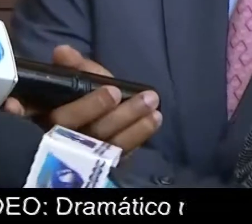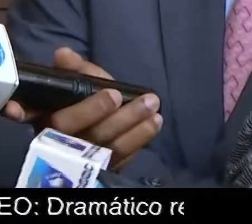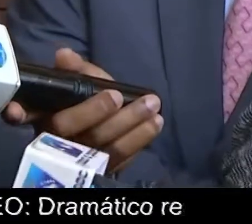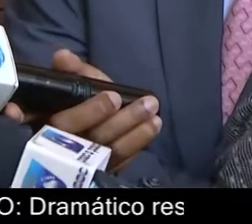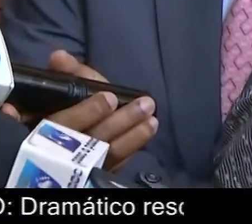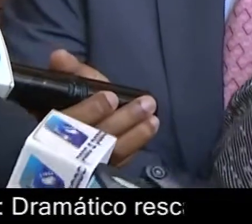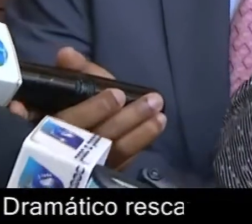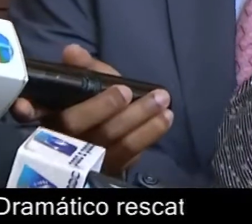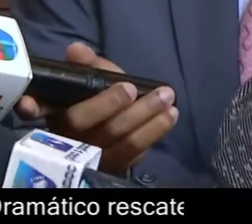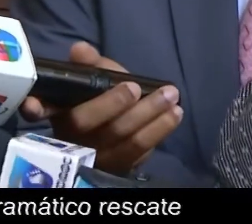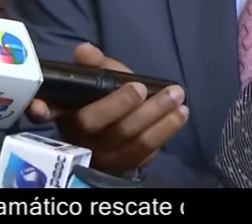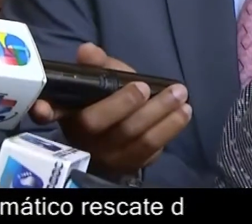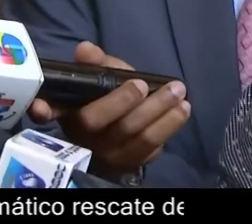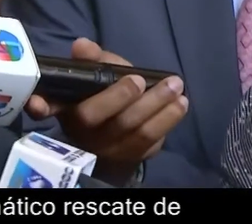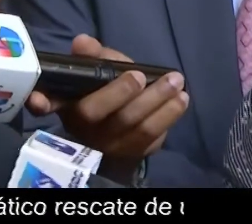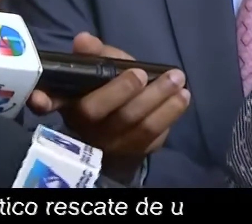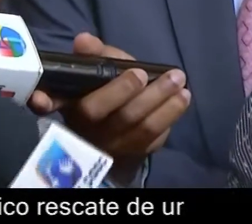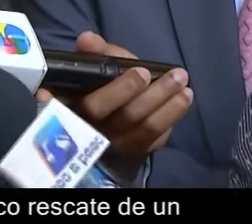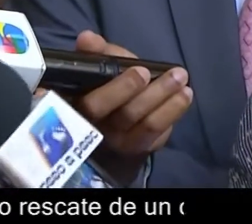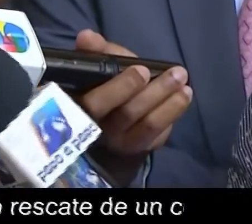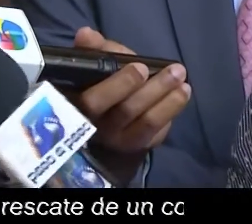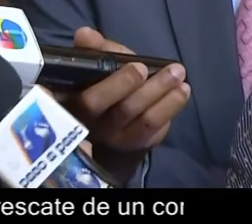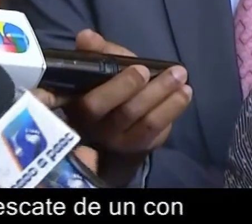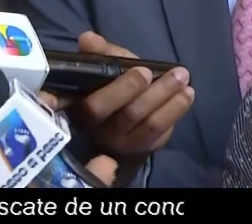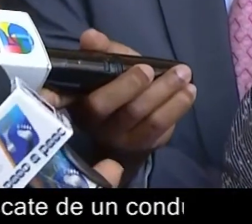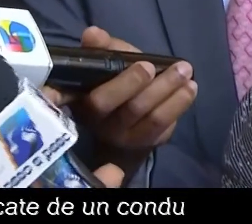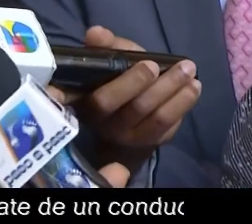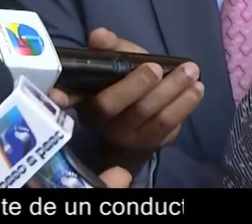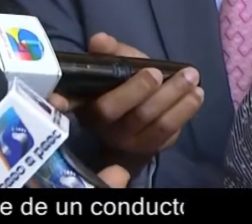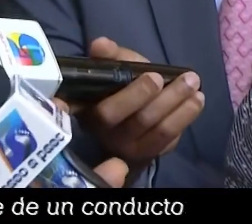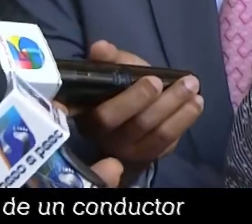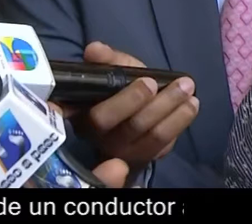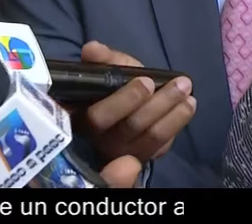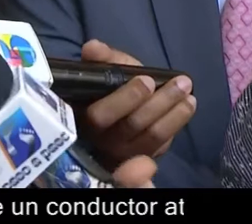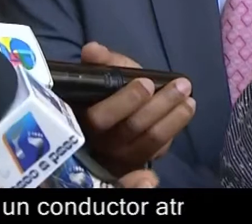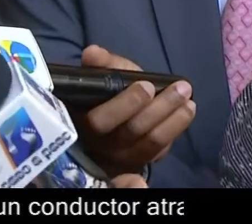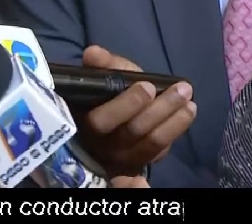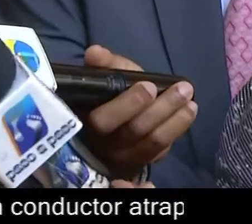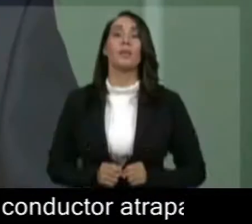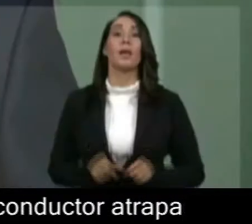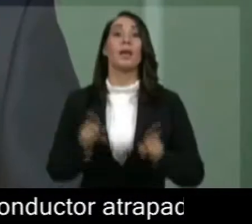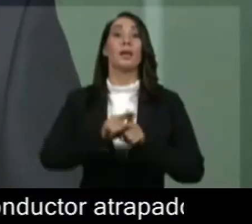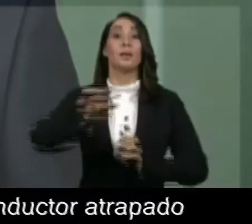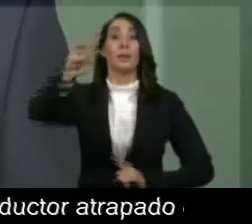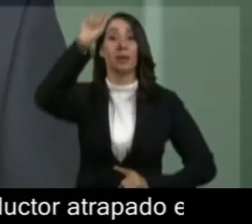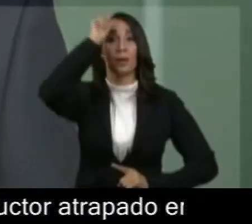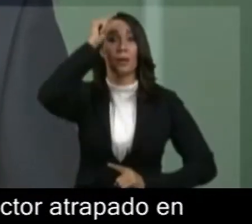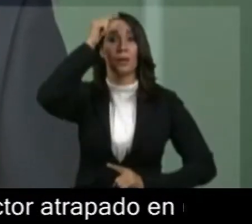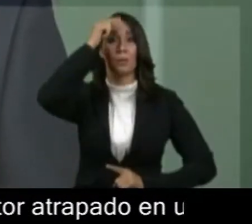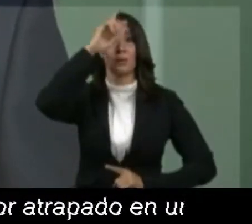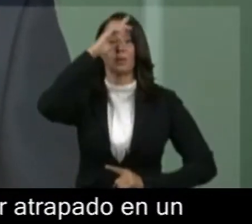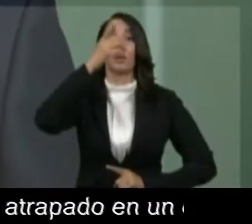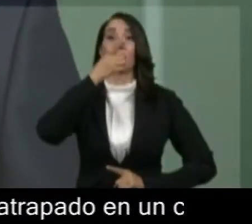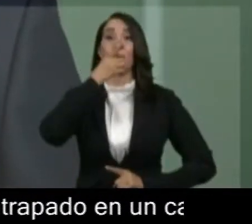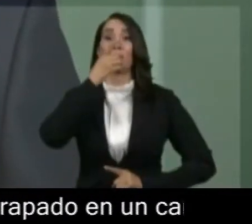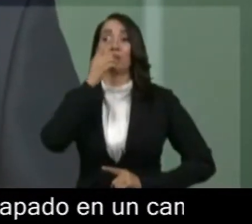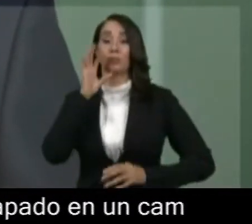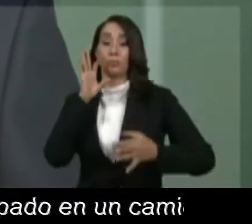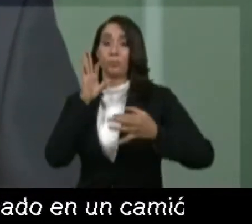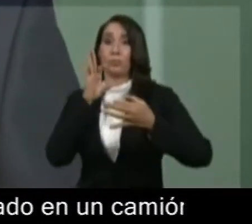y el presidente del colegio médico dominicano calificó el discurso del presidente Medina como carentes de estrategias acciones y